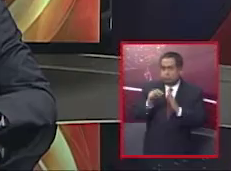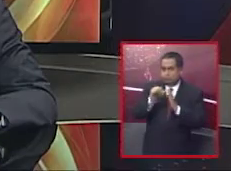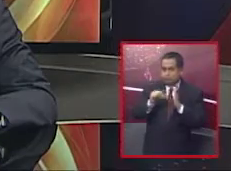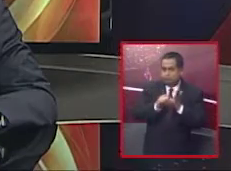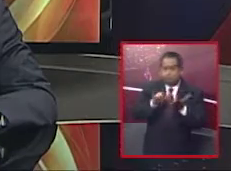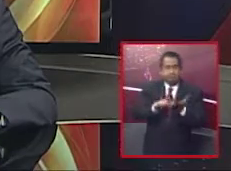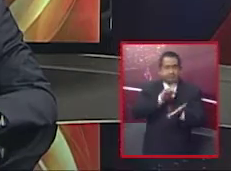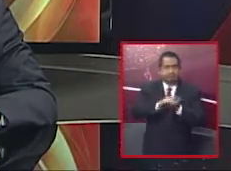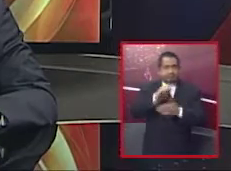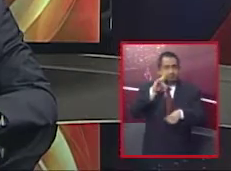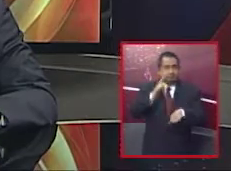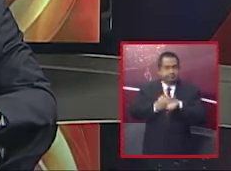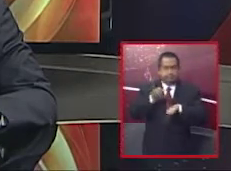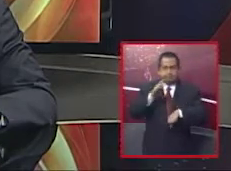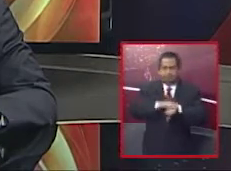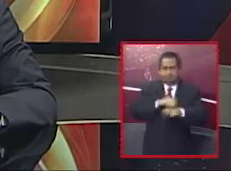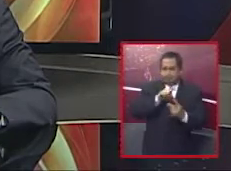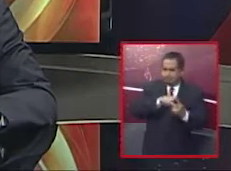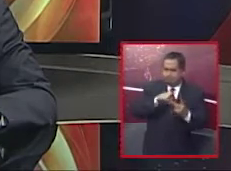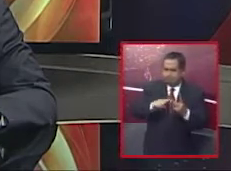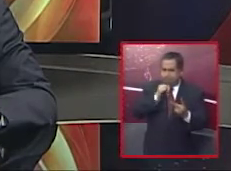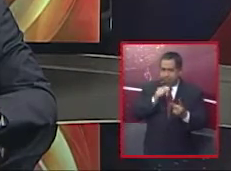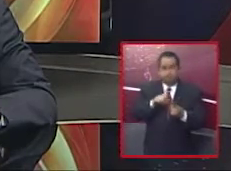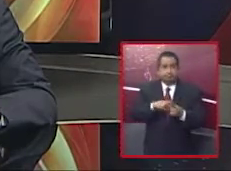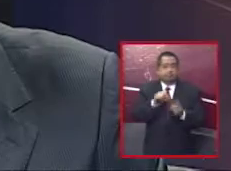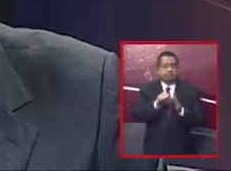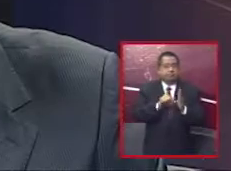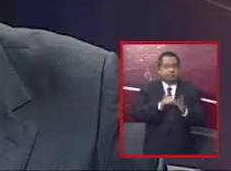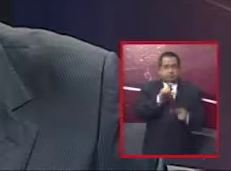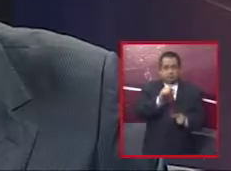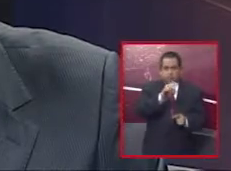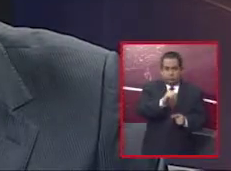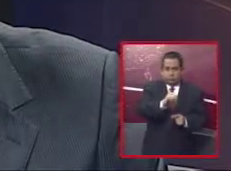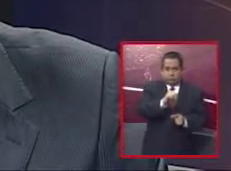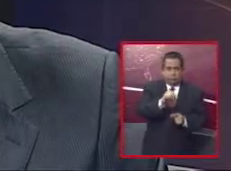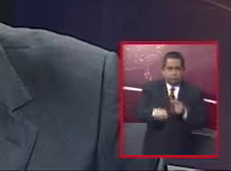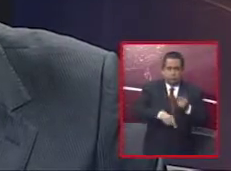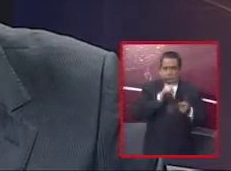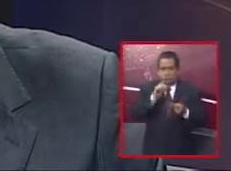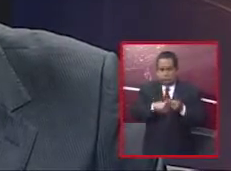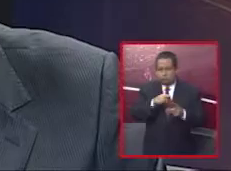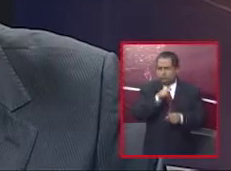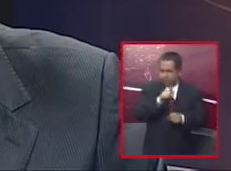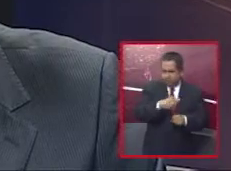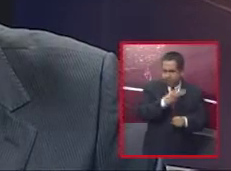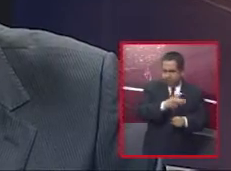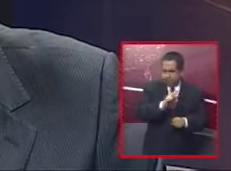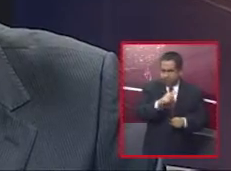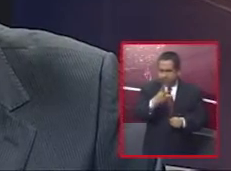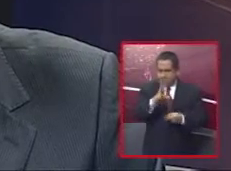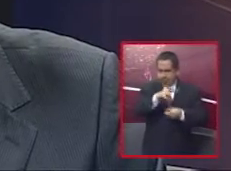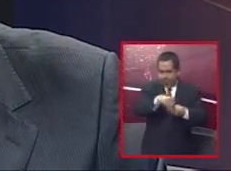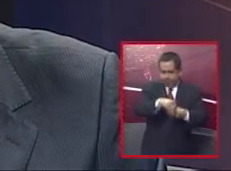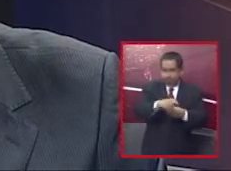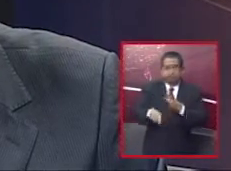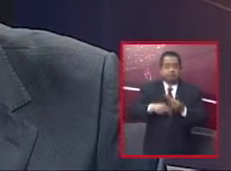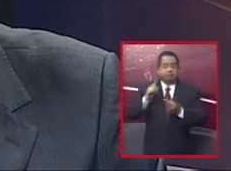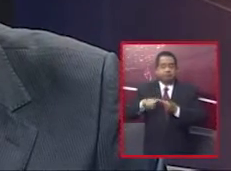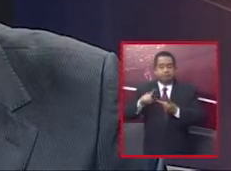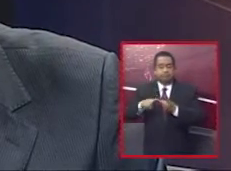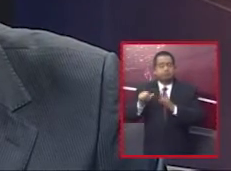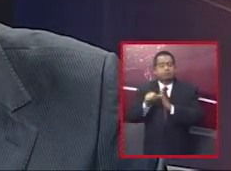de Responsabilidades Administrativas, al artículo 29, que era el que contenía la Ley 3 de 3, o debía contenerlo, y el